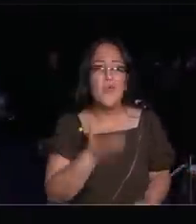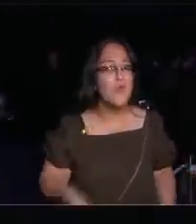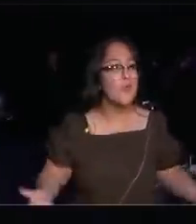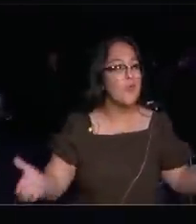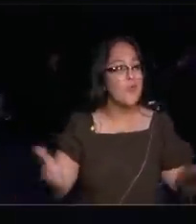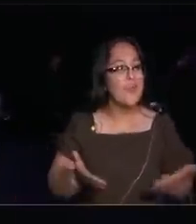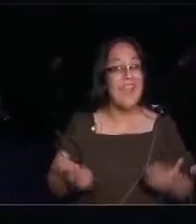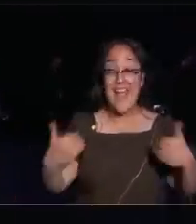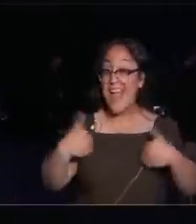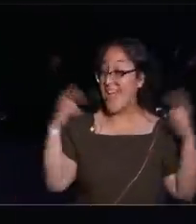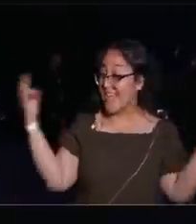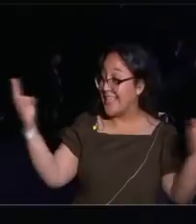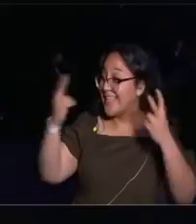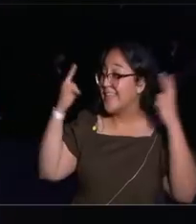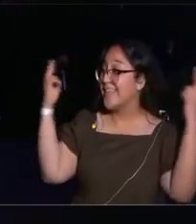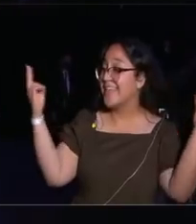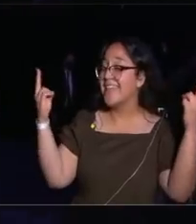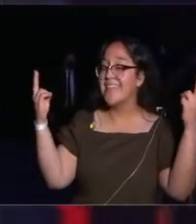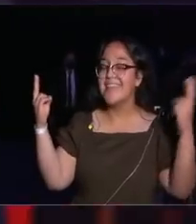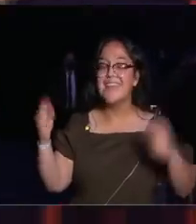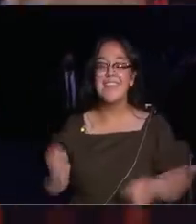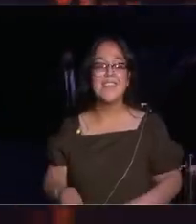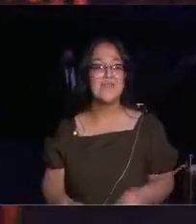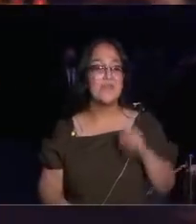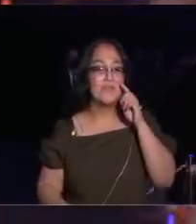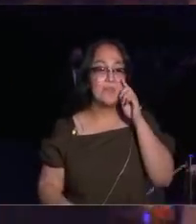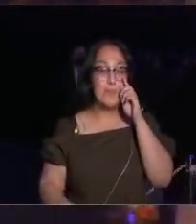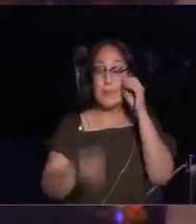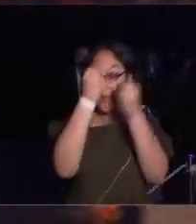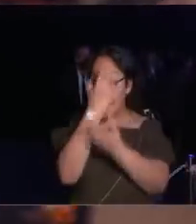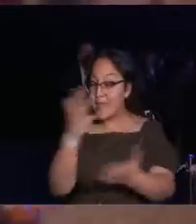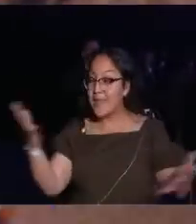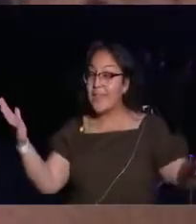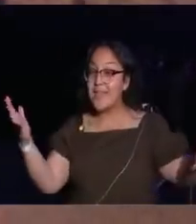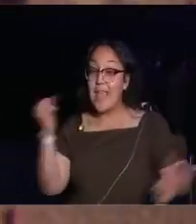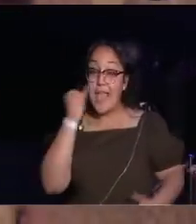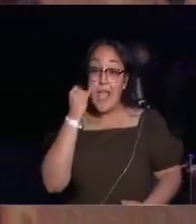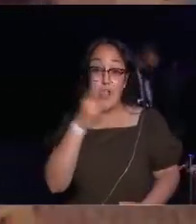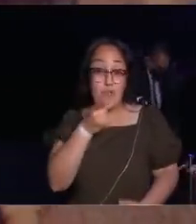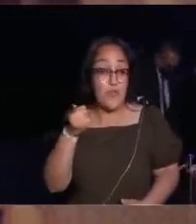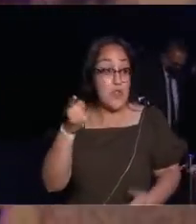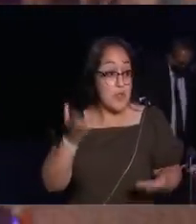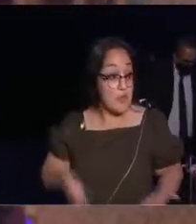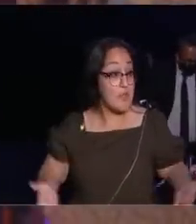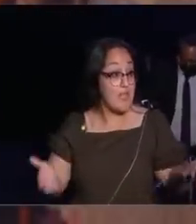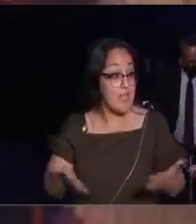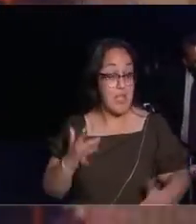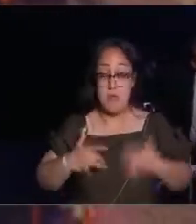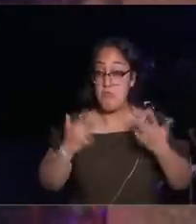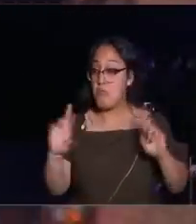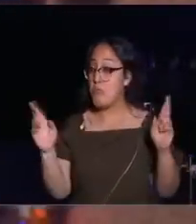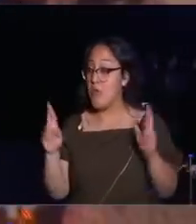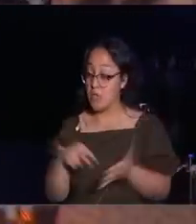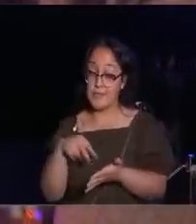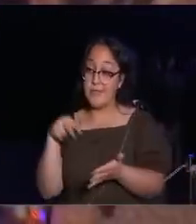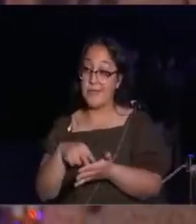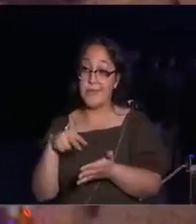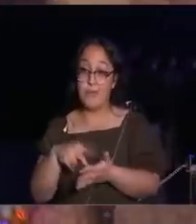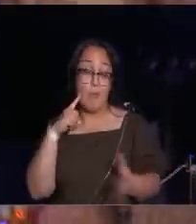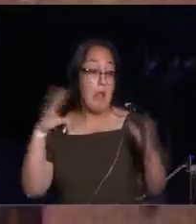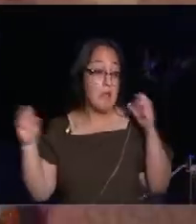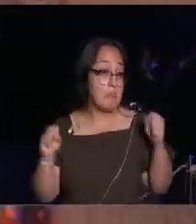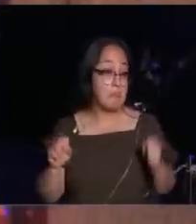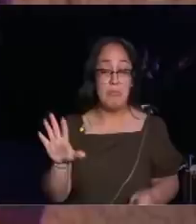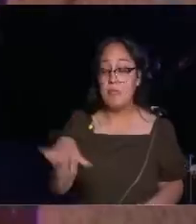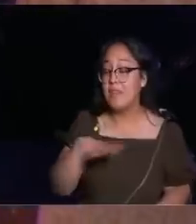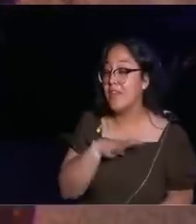victorioso en este lugar. Mira, si ustedes han venido muy emocionales, listos nomás para brincar y hacer ruido, está